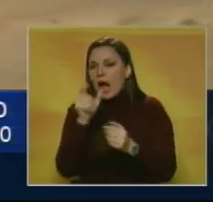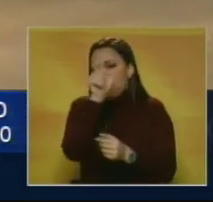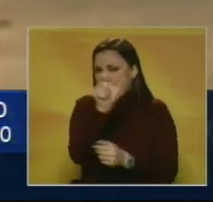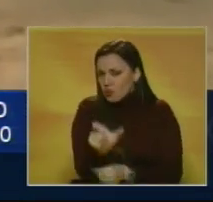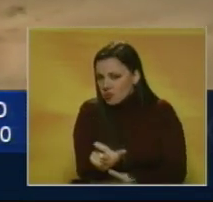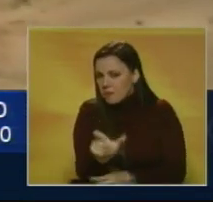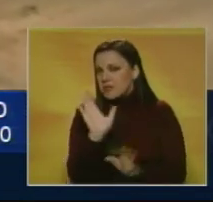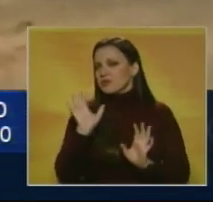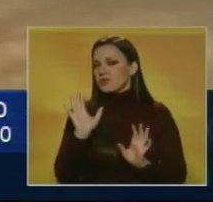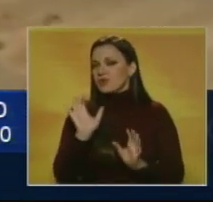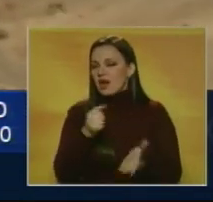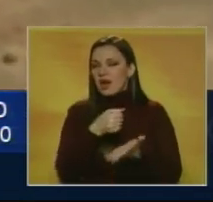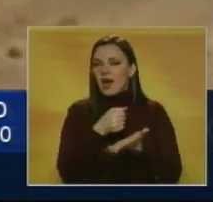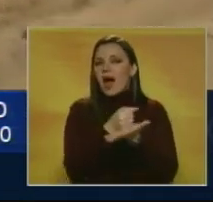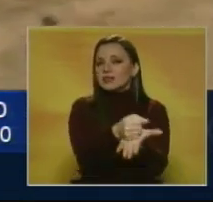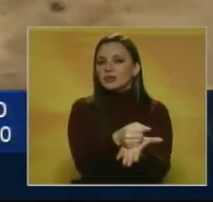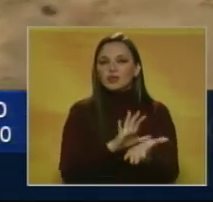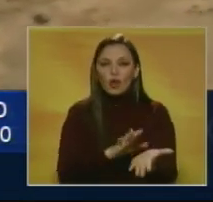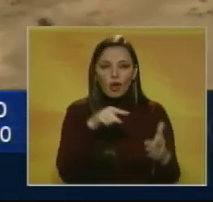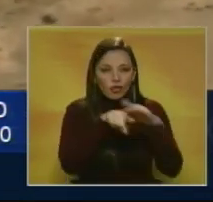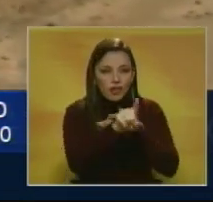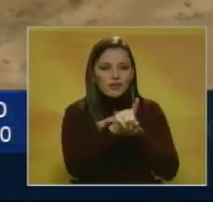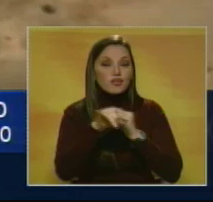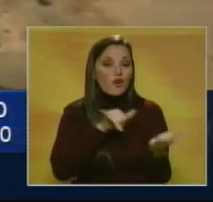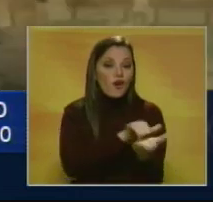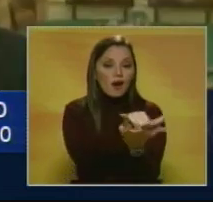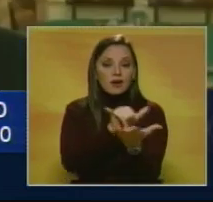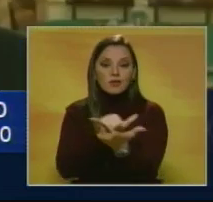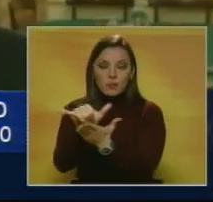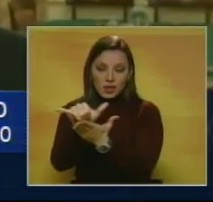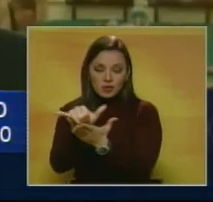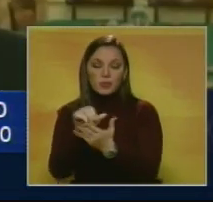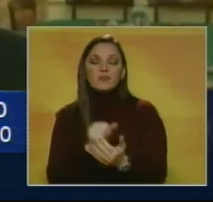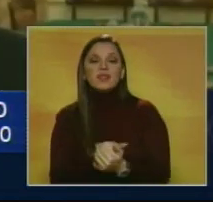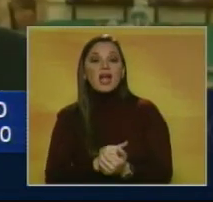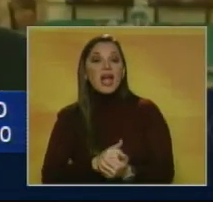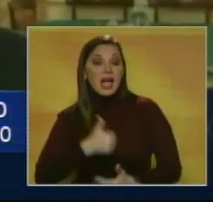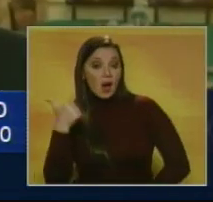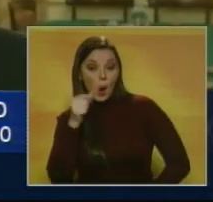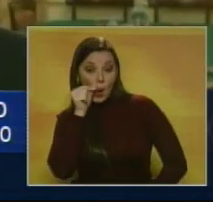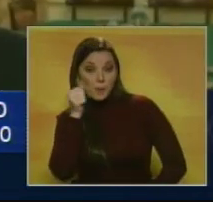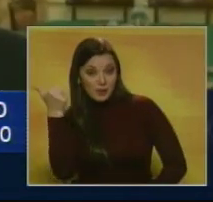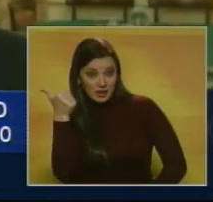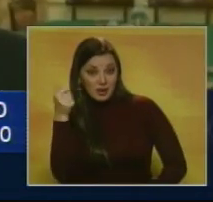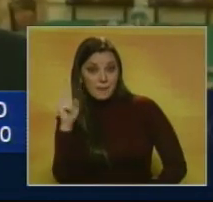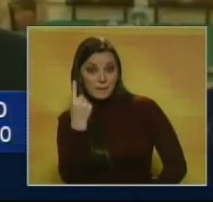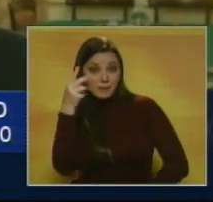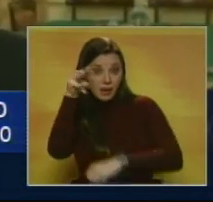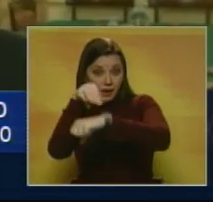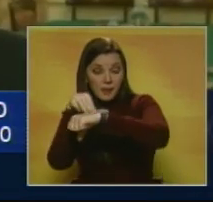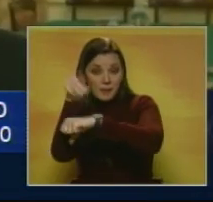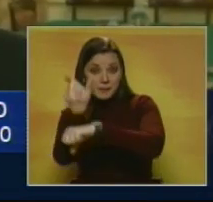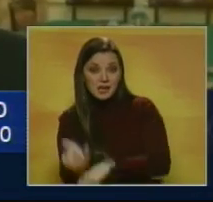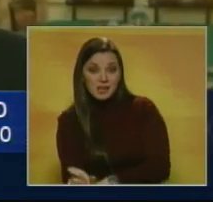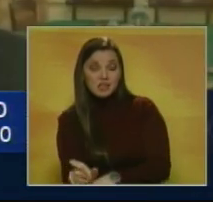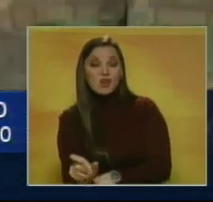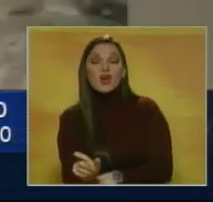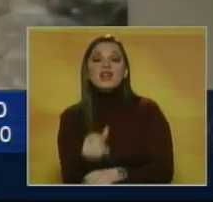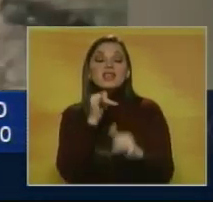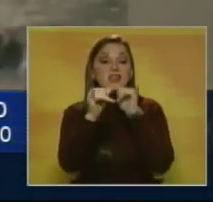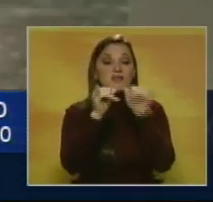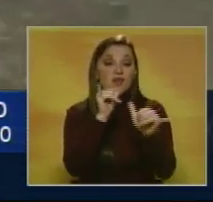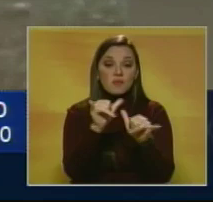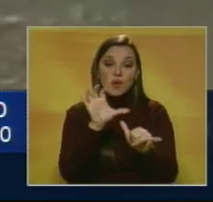miembro del personal del aeropuerto. Ante las sospechas de atentado terrorista, el primer ministro británico David Cameron informó que su